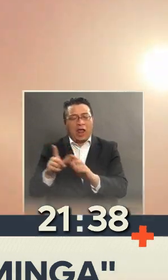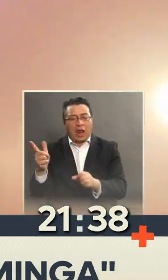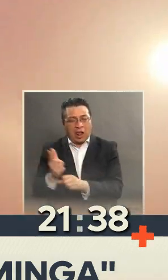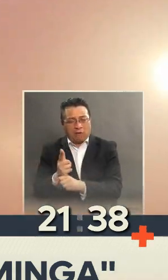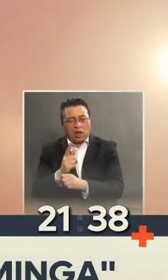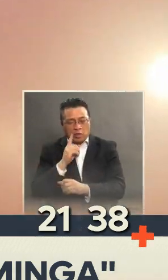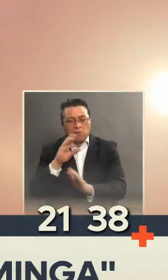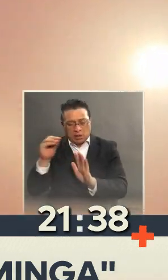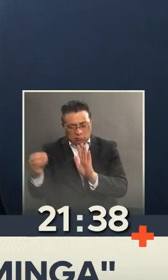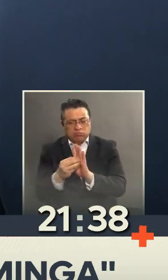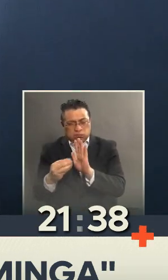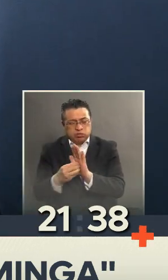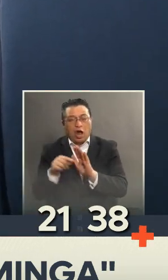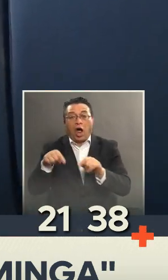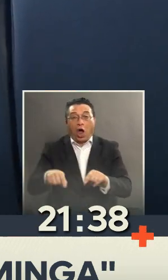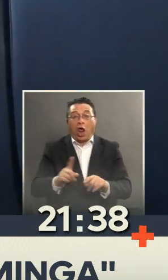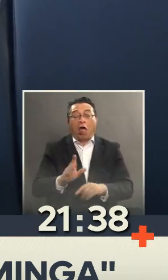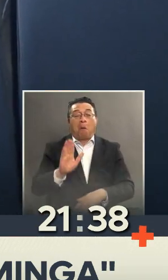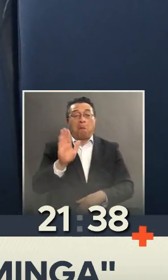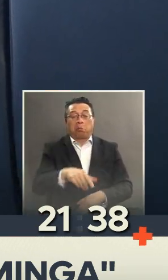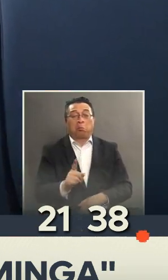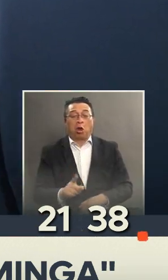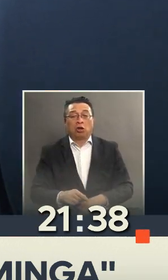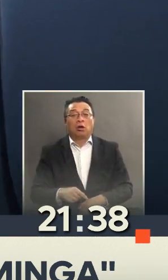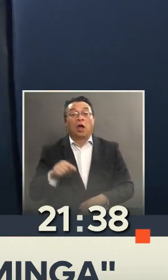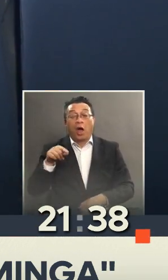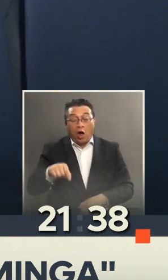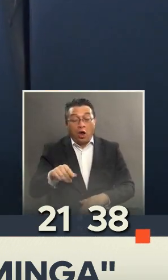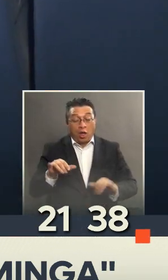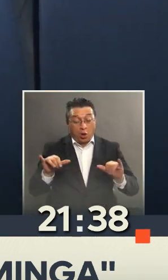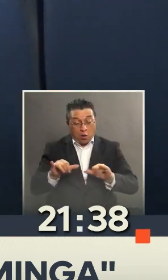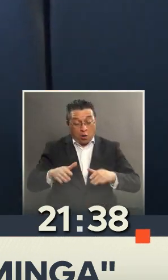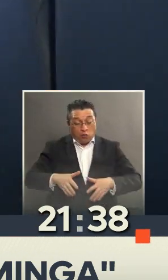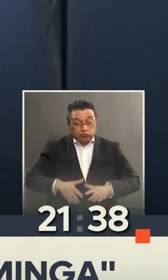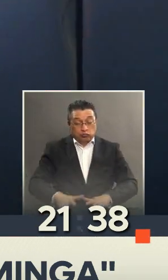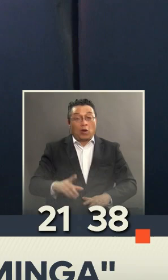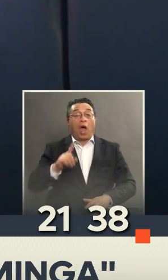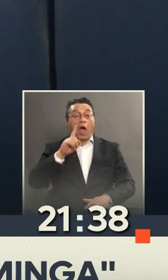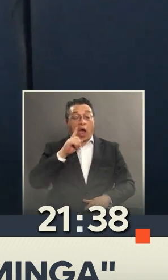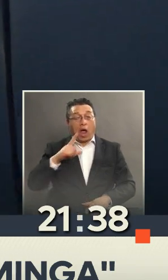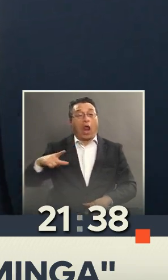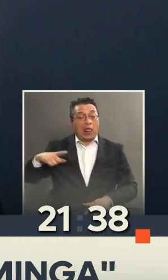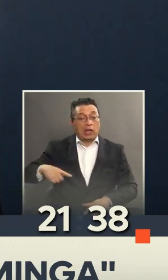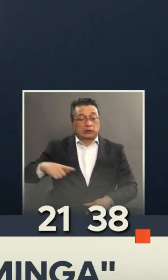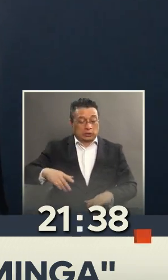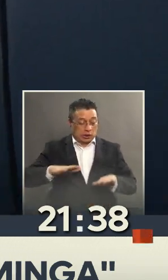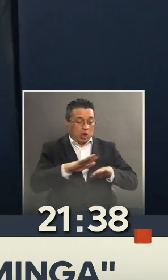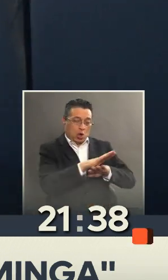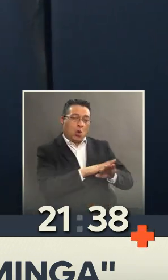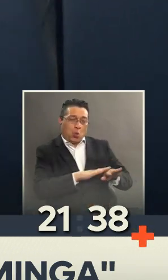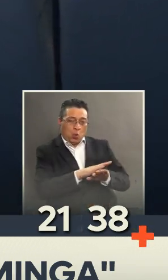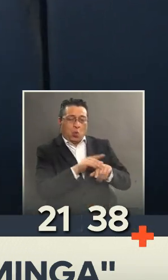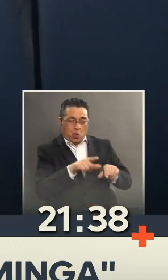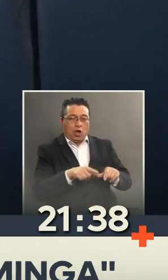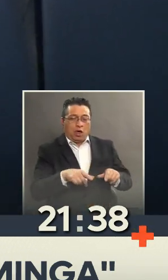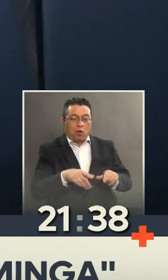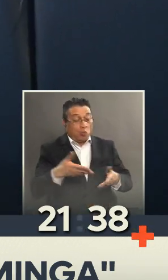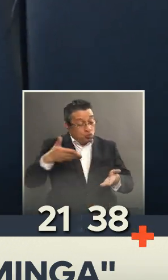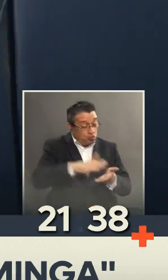hasta ahora no ocurre. Cuando uno tiene su bebé, tiene una licencia para cuidar ese bebé. Pero cuando muere,